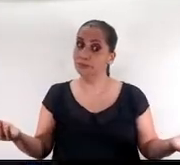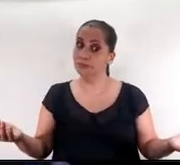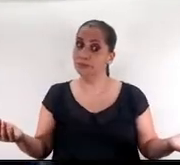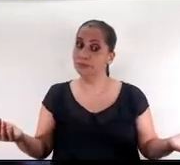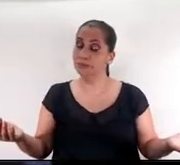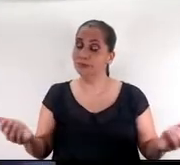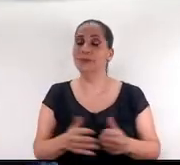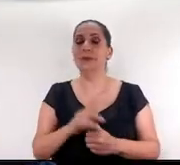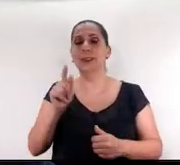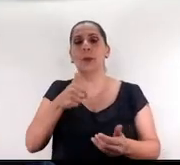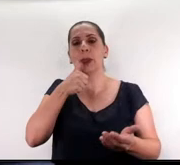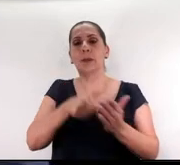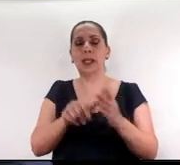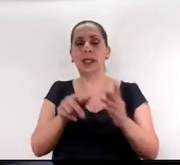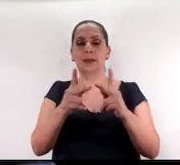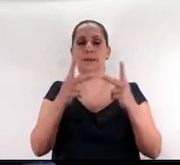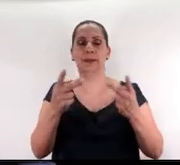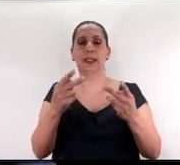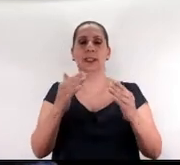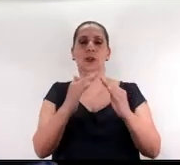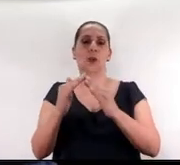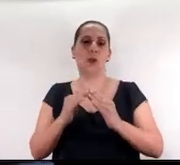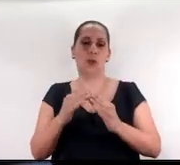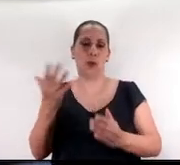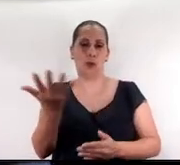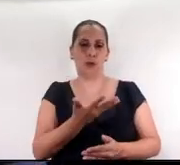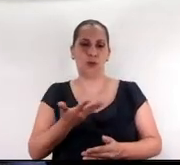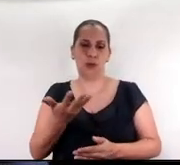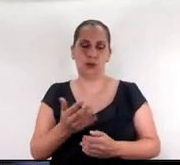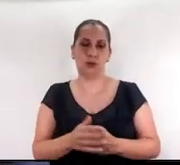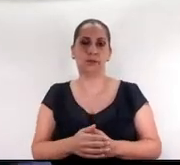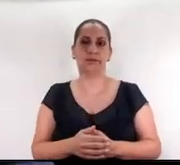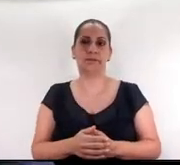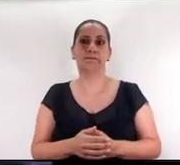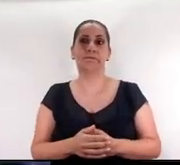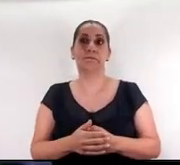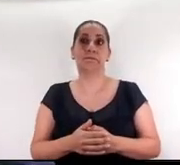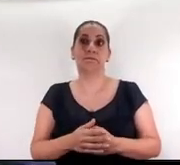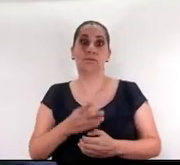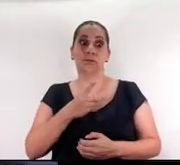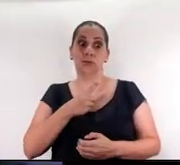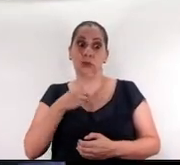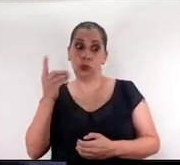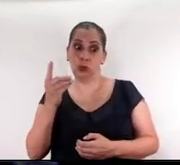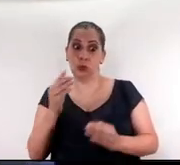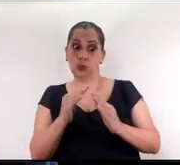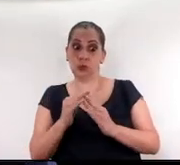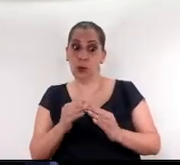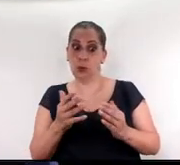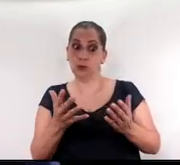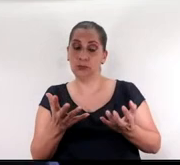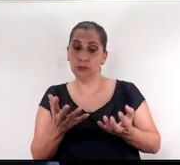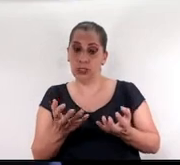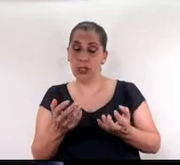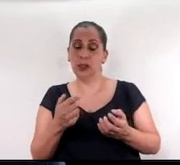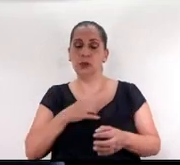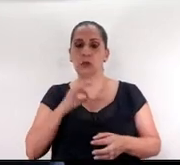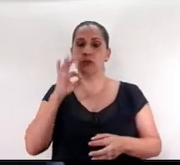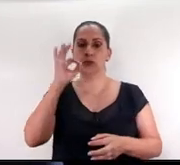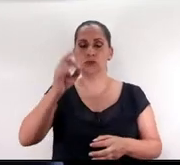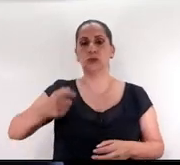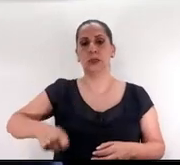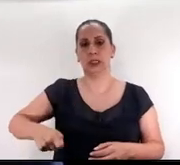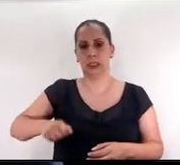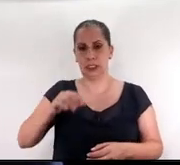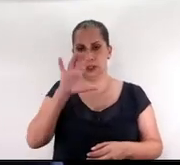pedir el voto por el partido Nuestro Pueblo. Si Dios y el pueblo así lo deciden, me corresponderá ser presidente de